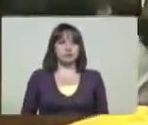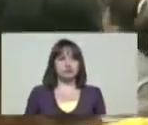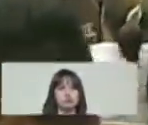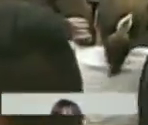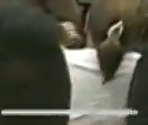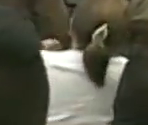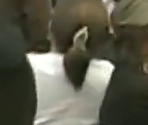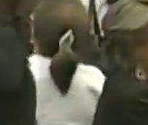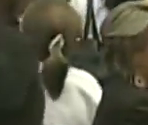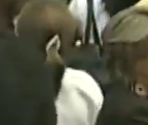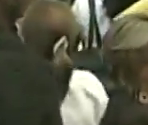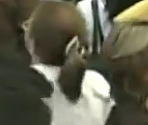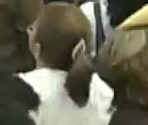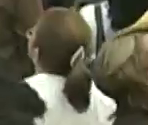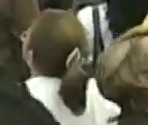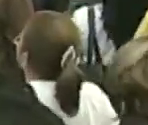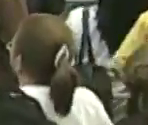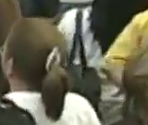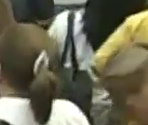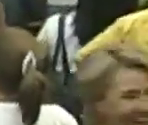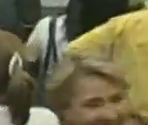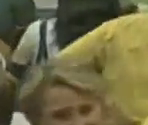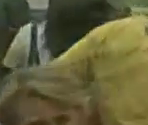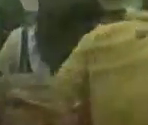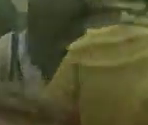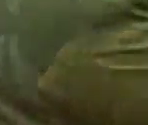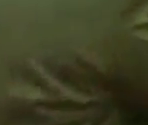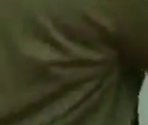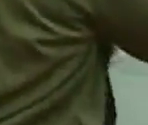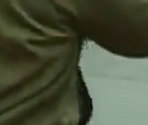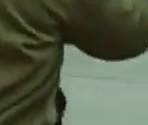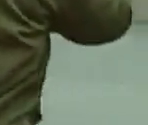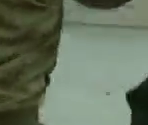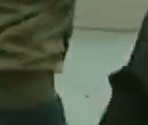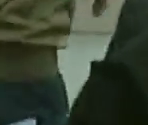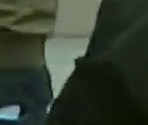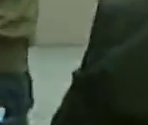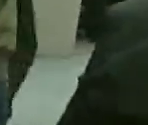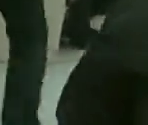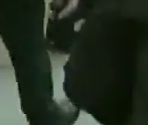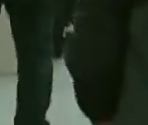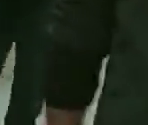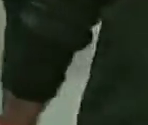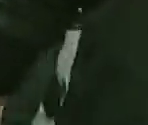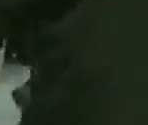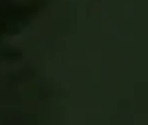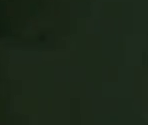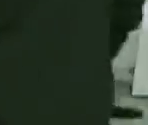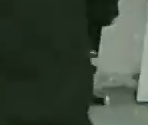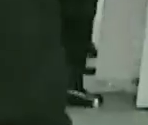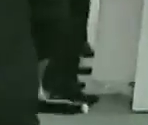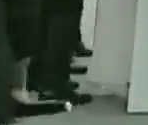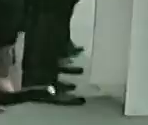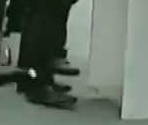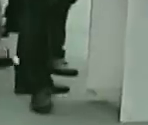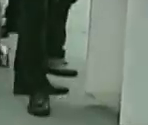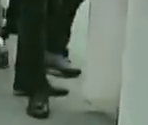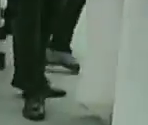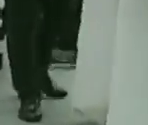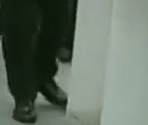cuando digo sube sube digo inmediatamente que soy pueblo valiente aguerrido y estoy